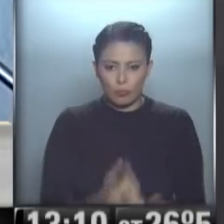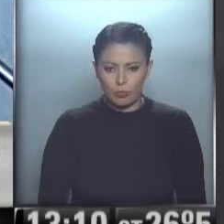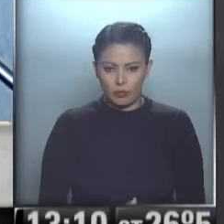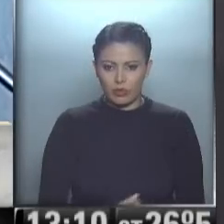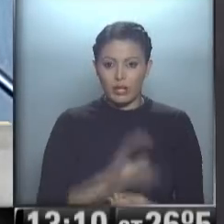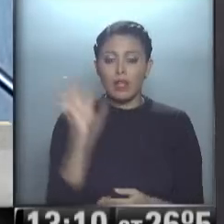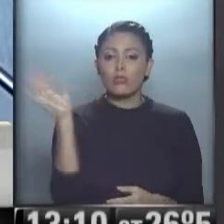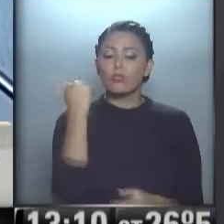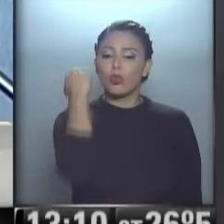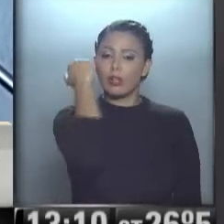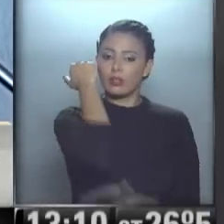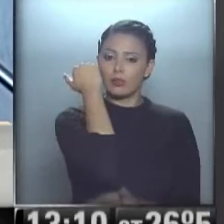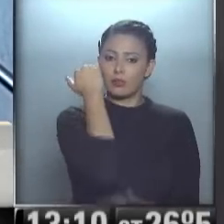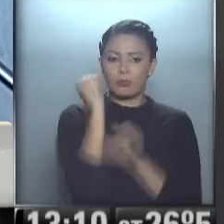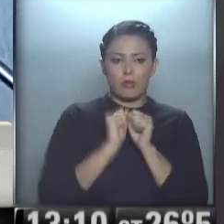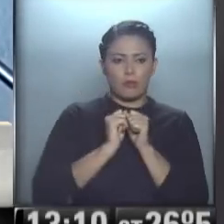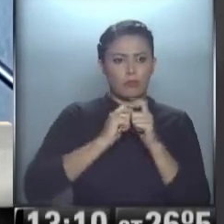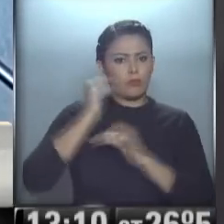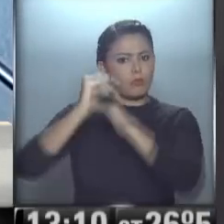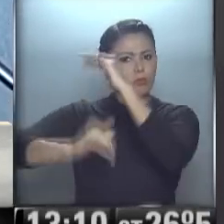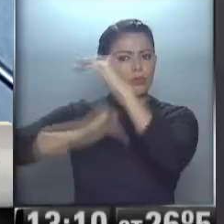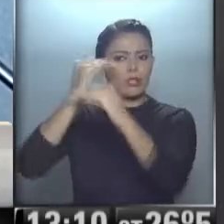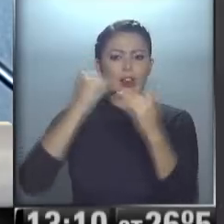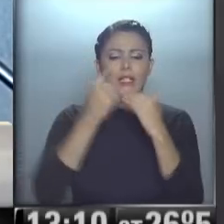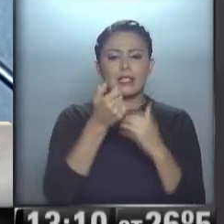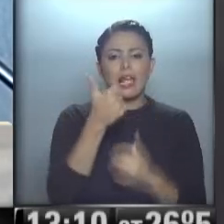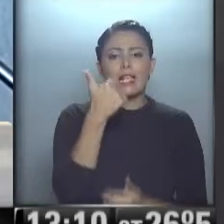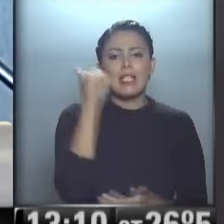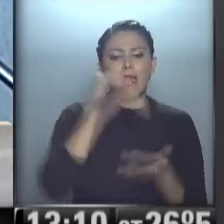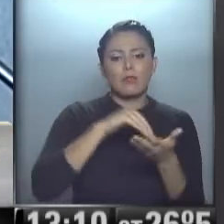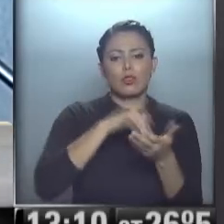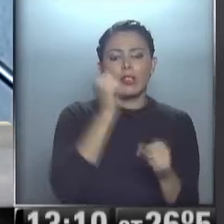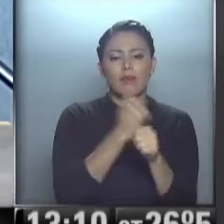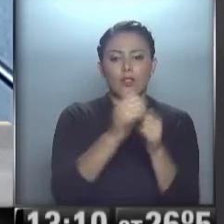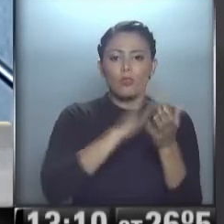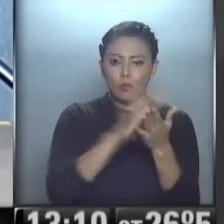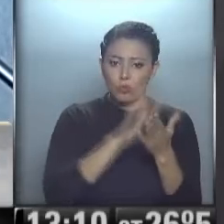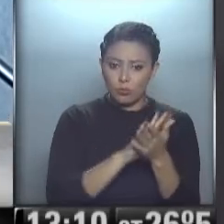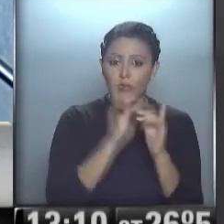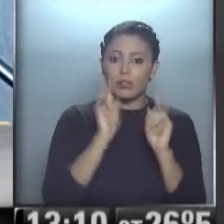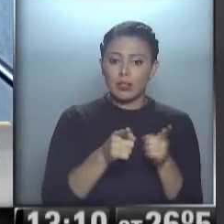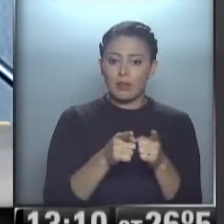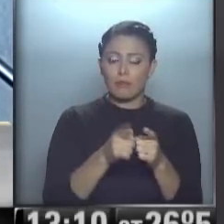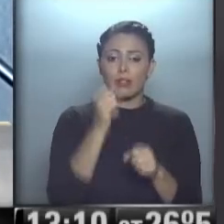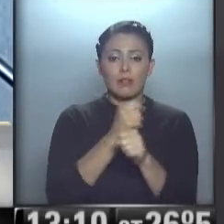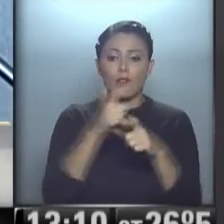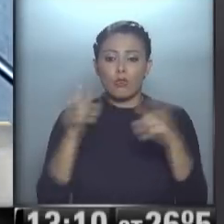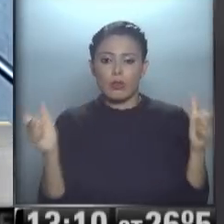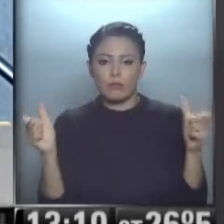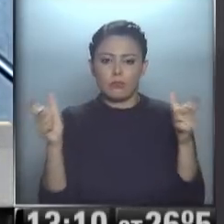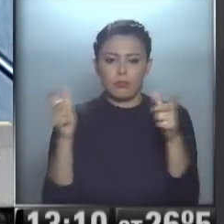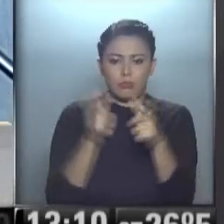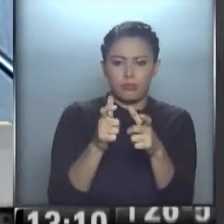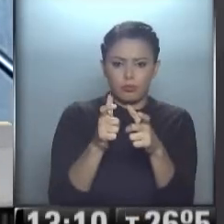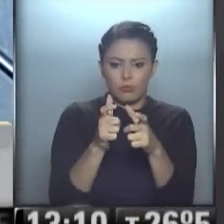actividad económica de carácter expansivo con la generación de Casi 6 millones de puestos de trabajo y una reducción abrupta de la tasa de